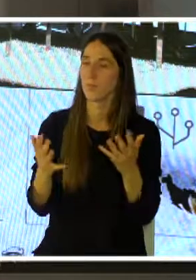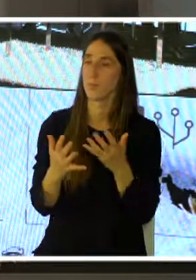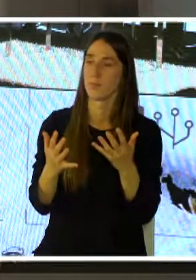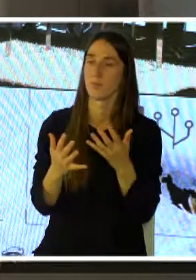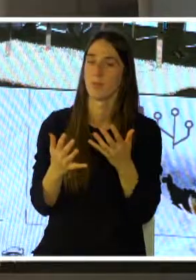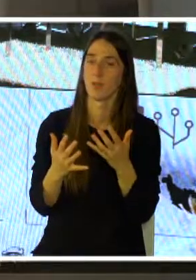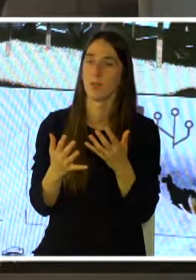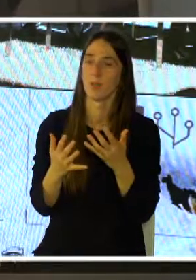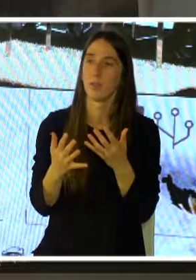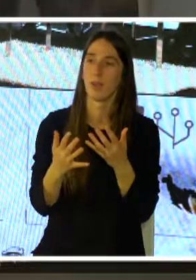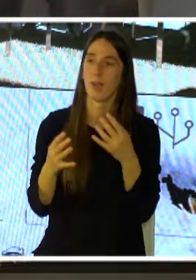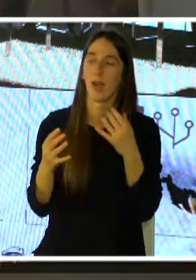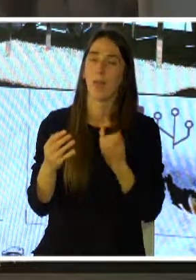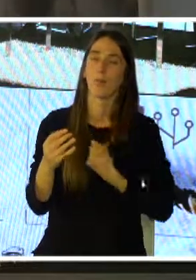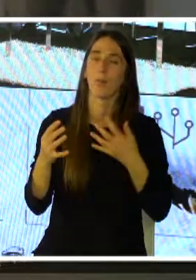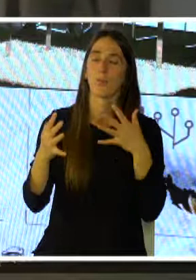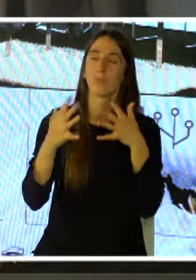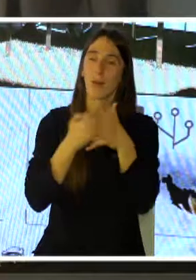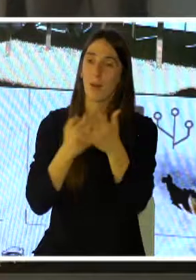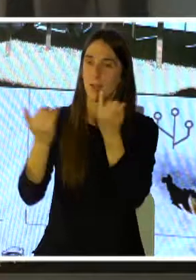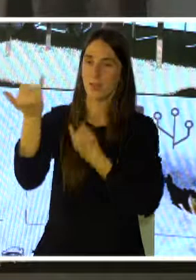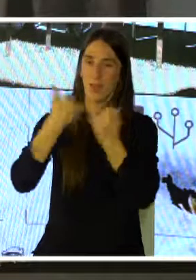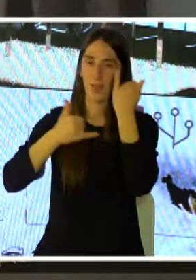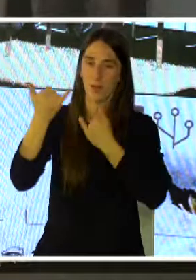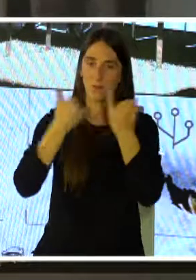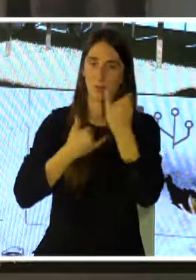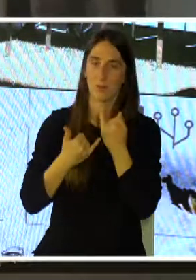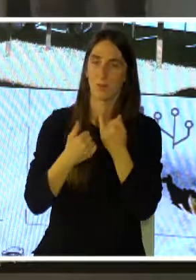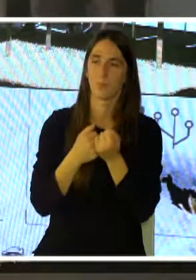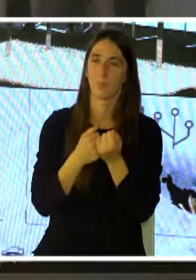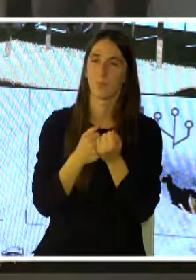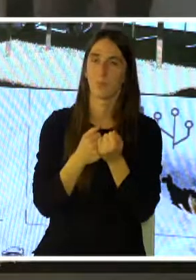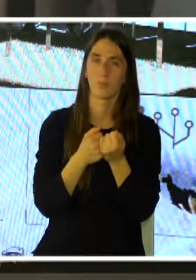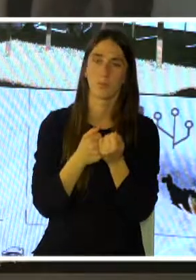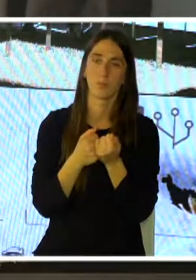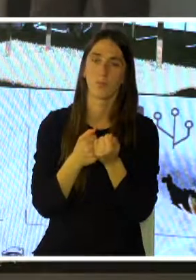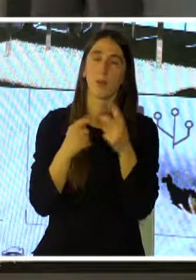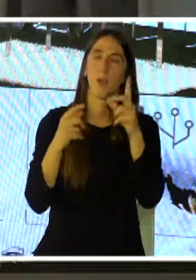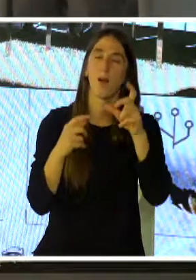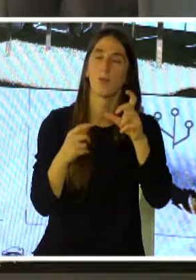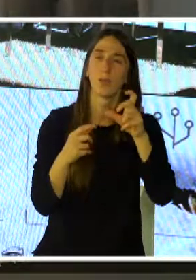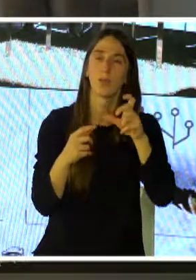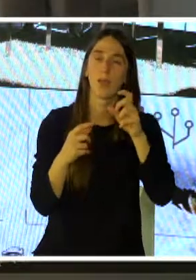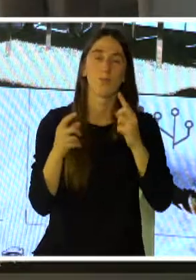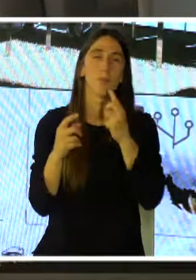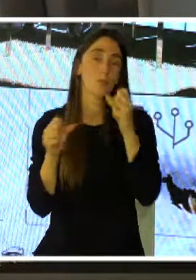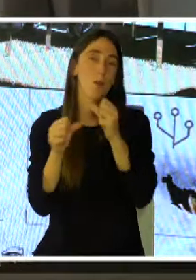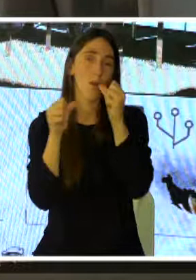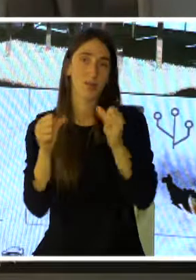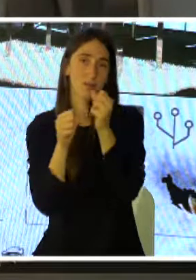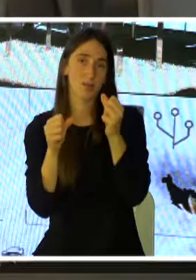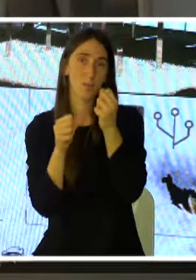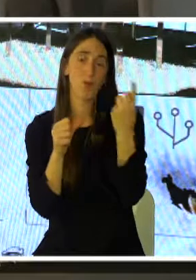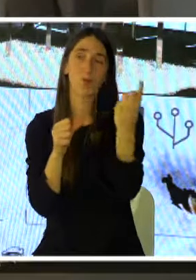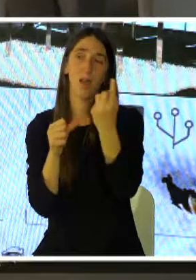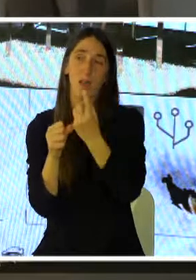a lo que tiene que ver con la transparencia de la información, es algo que nos convoca. Obviamente que lo primero que hacemos y hemos hecho, cada